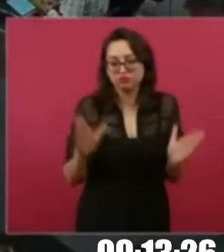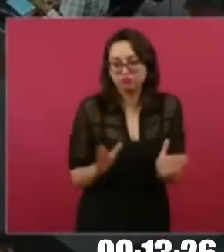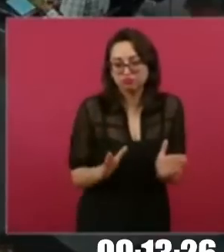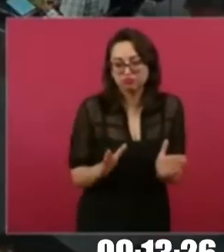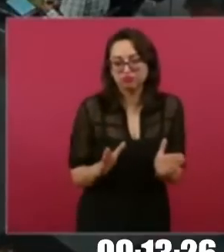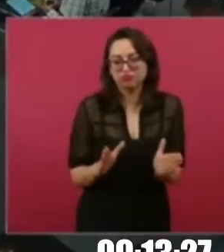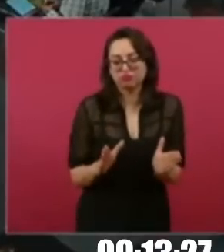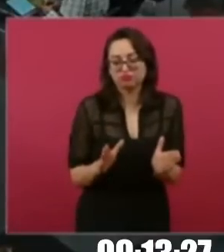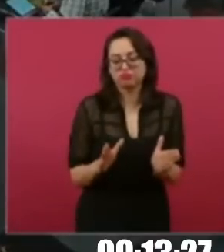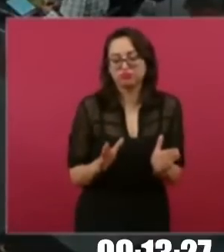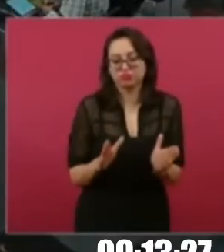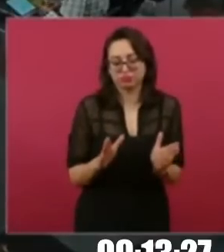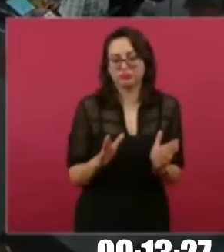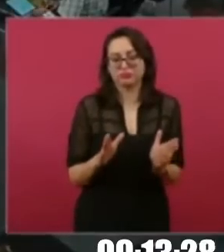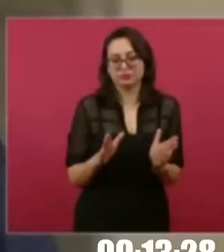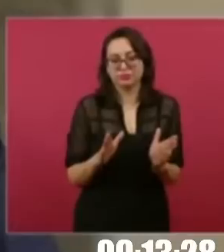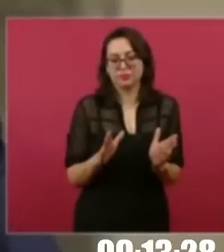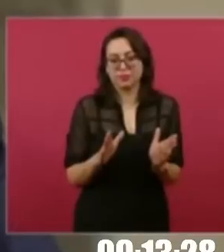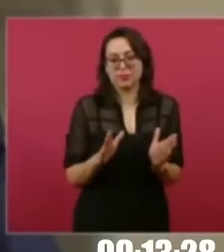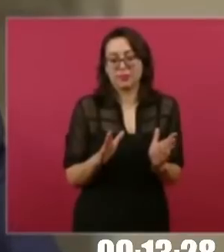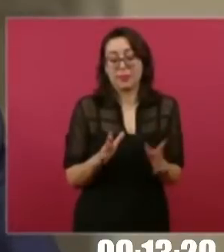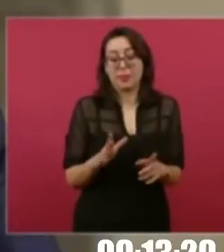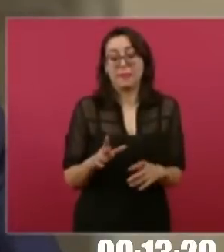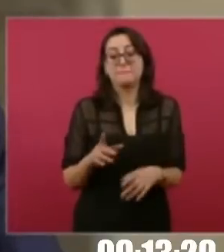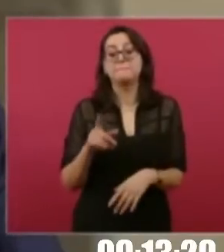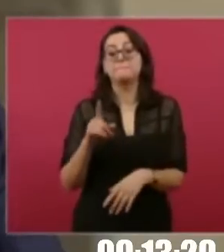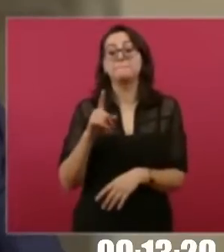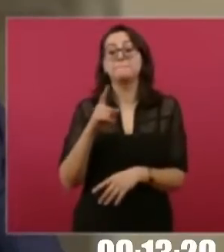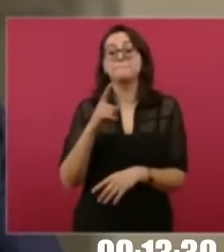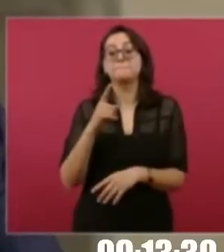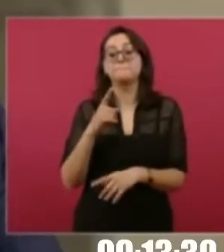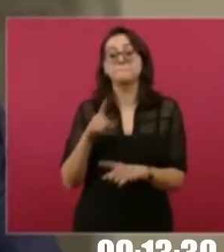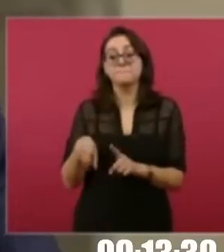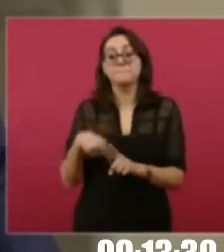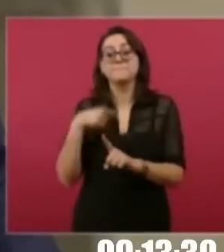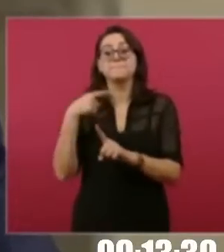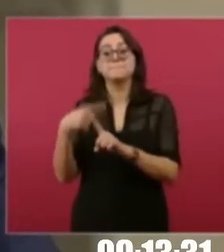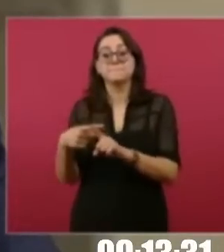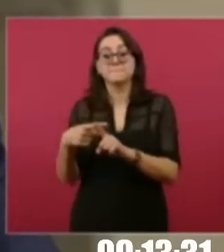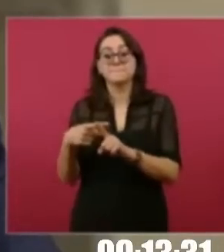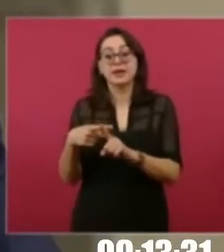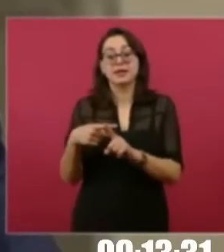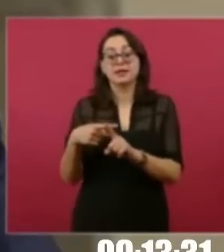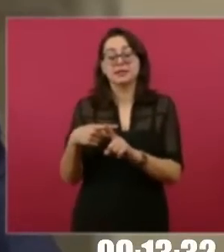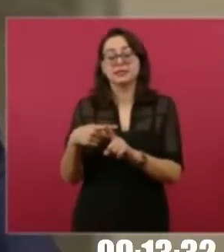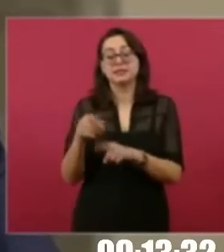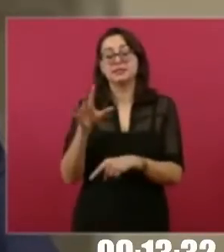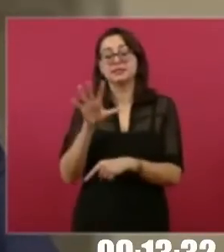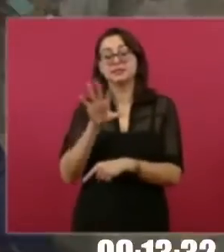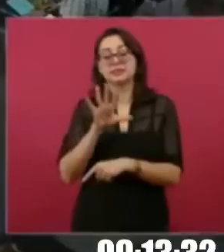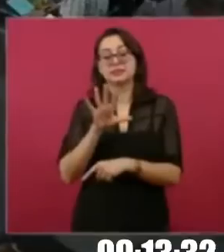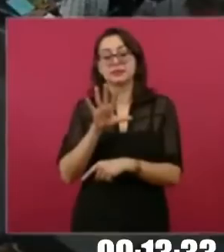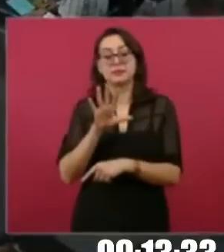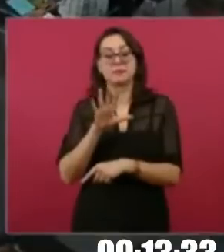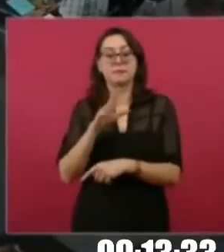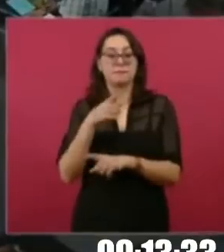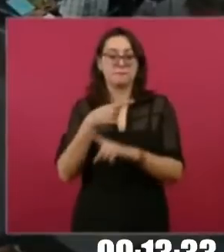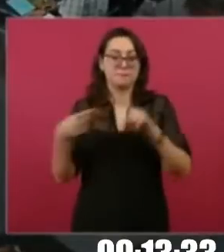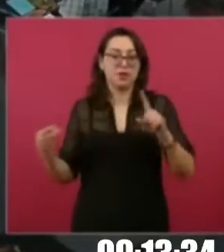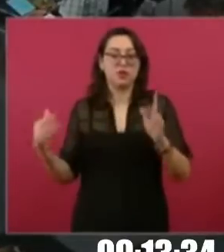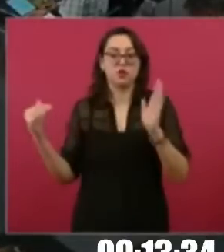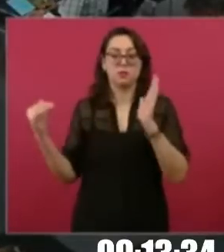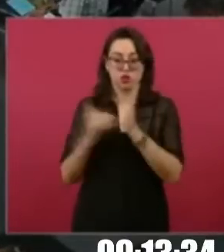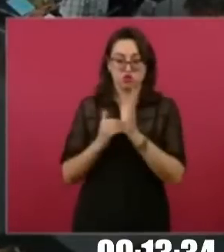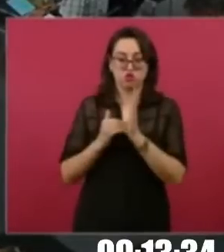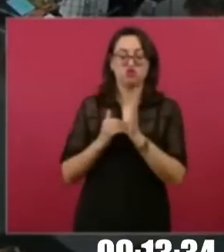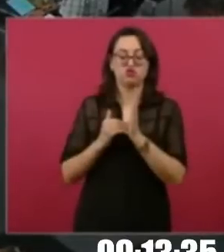y medio millón además de el gobierno de Sinaloa y también tomamos la